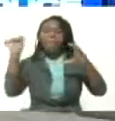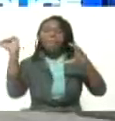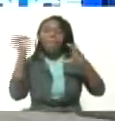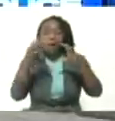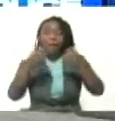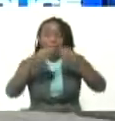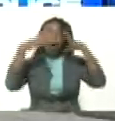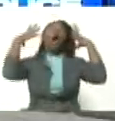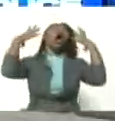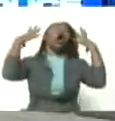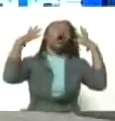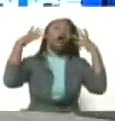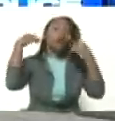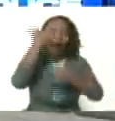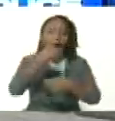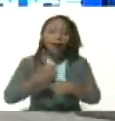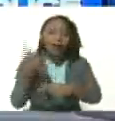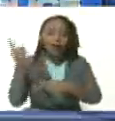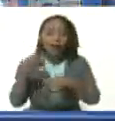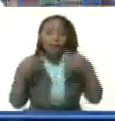la economía de los papeles.